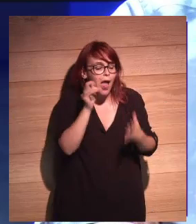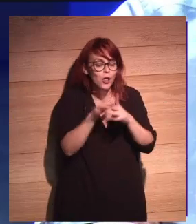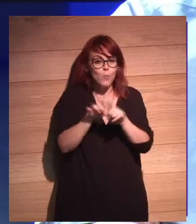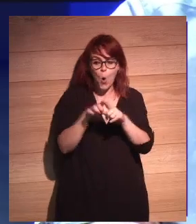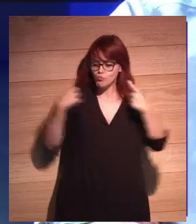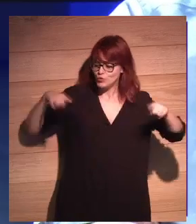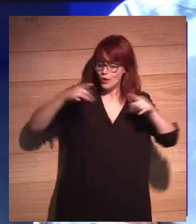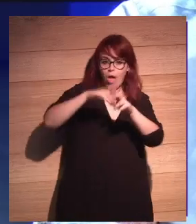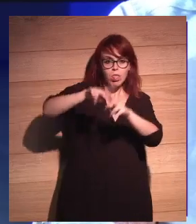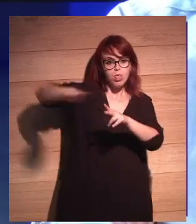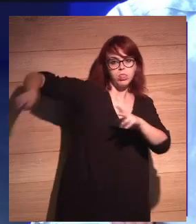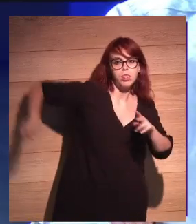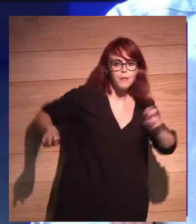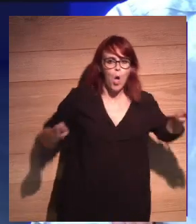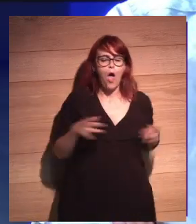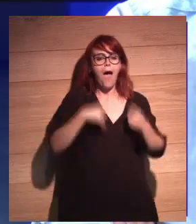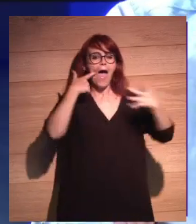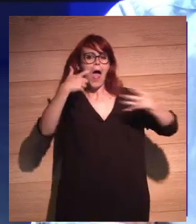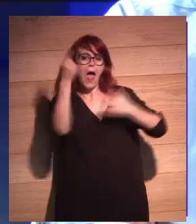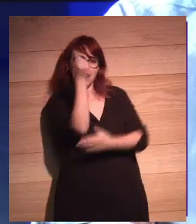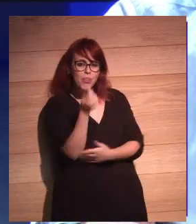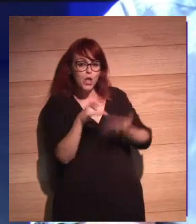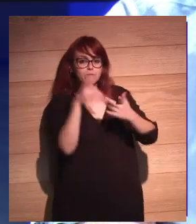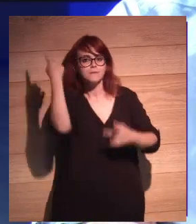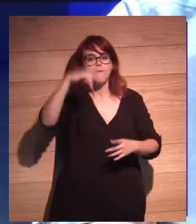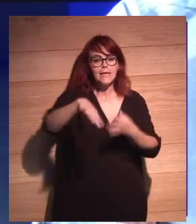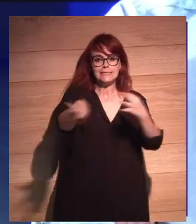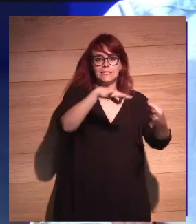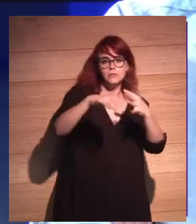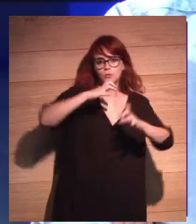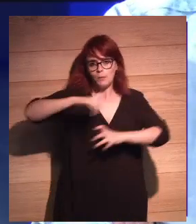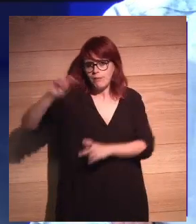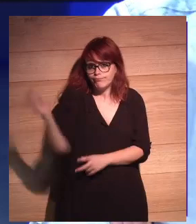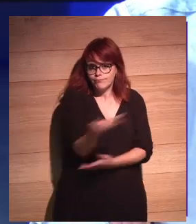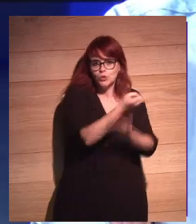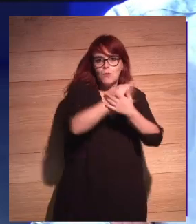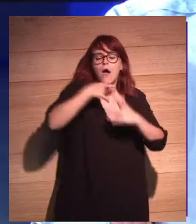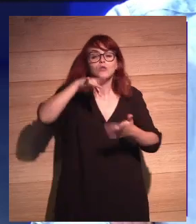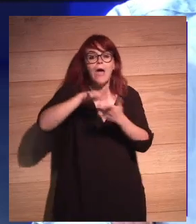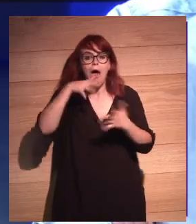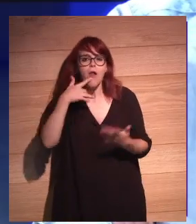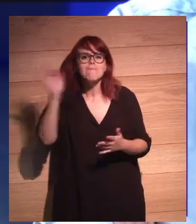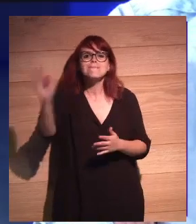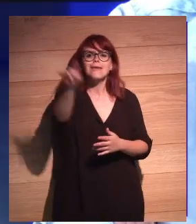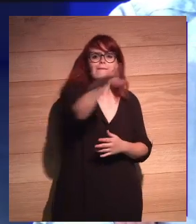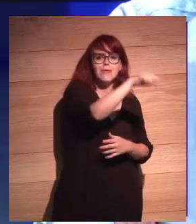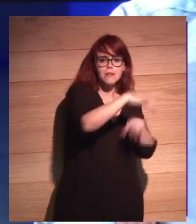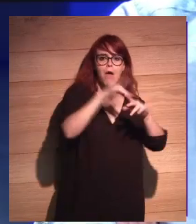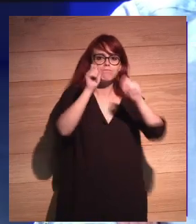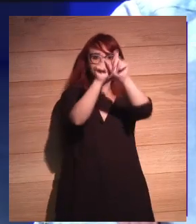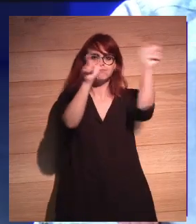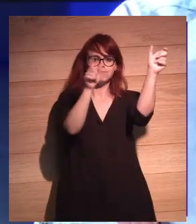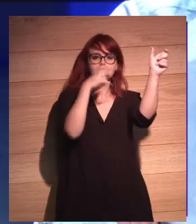músicos. Además, con unas animaciones que permitían saber qué instrumento está tocando en qué momento y también tener la